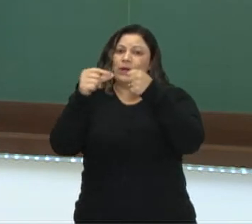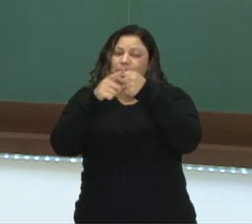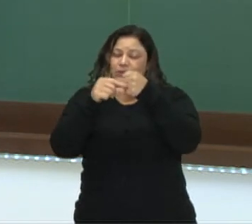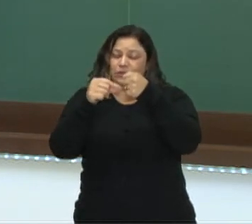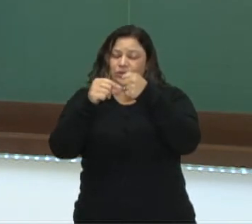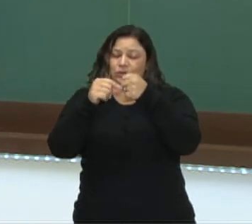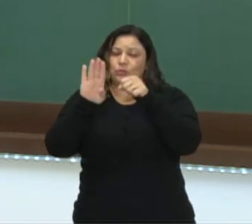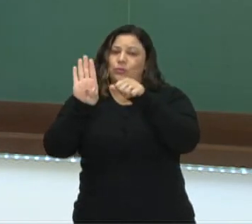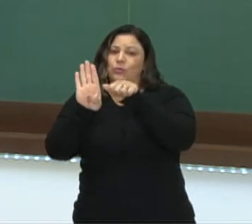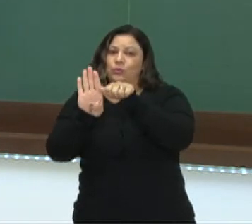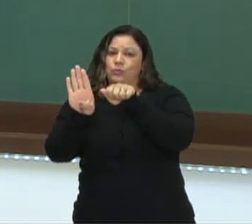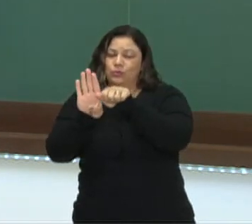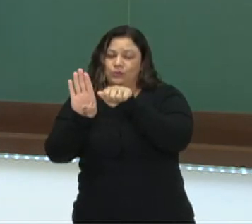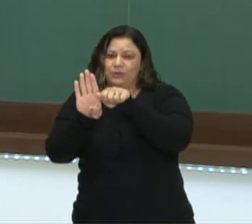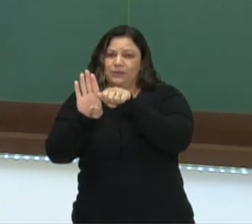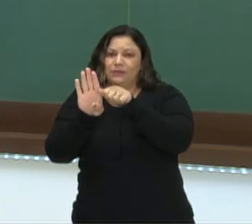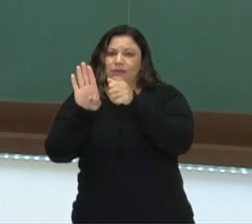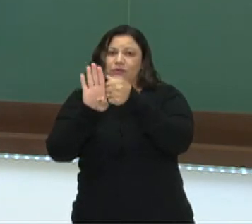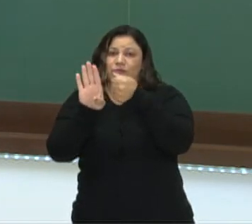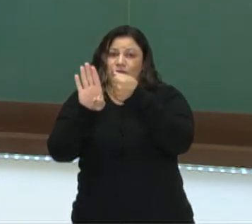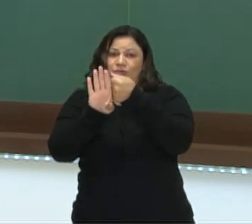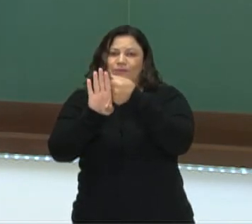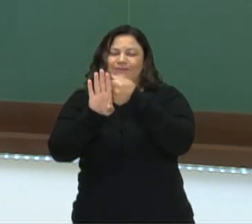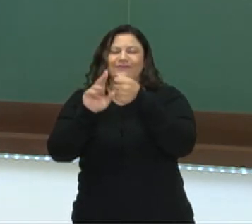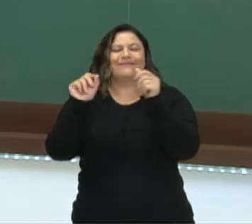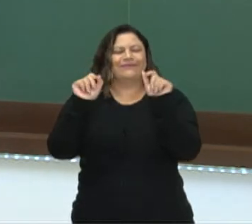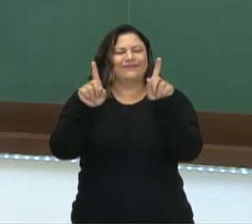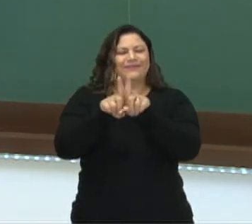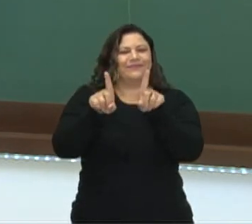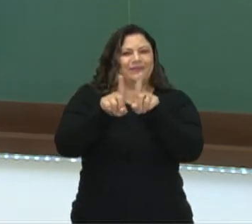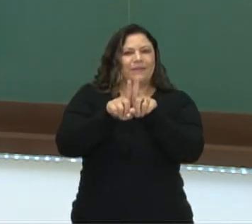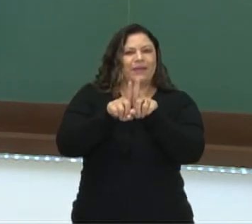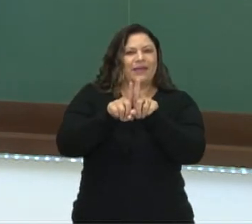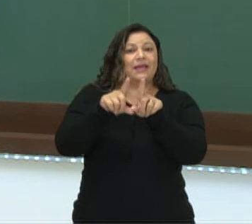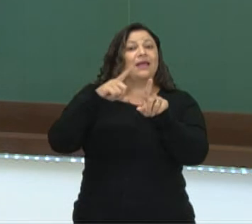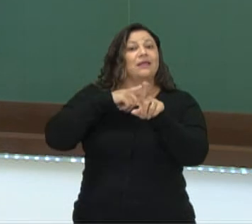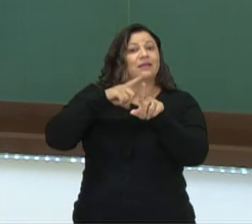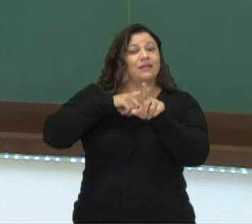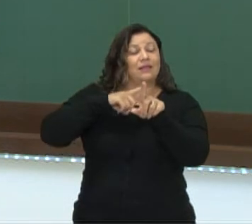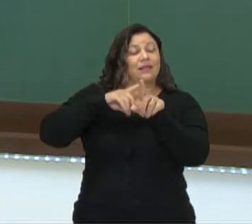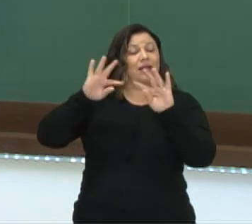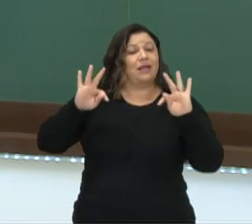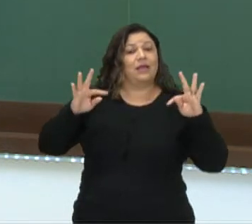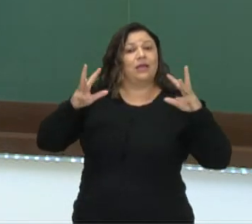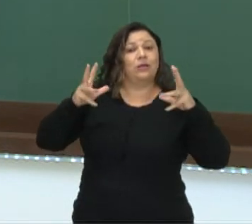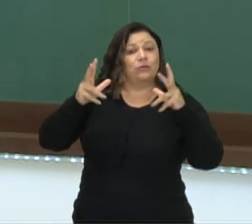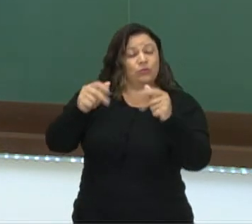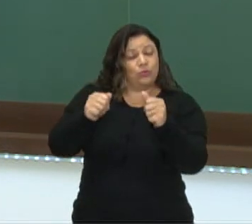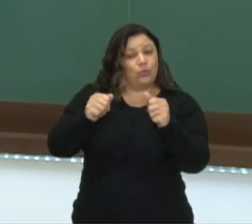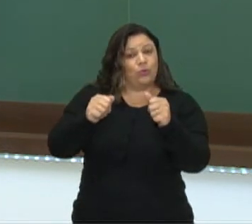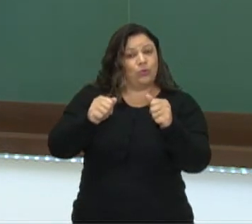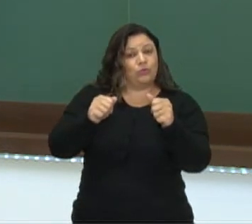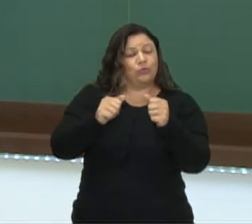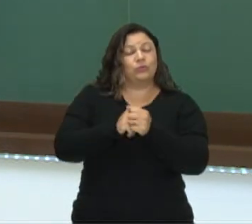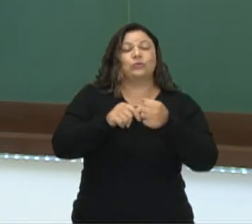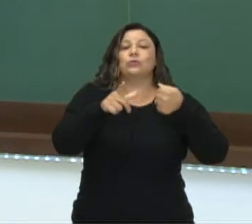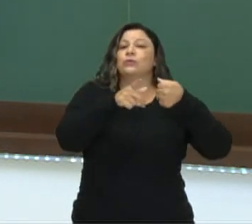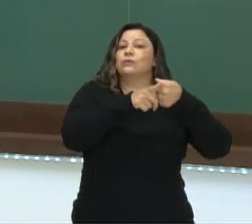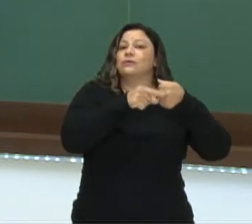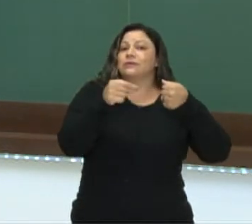o substantivo, tá? E tenho aqui todos os